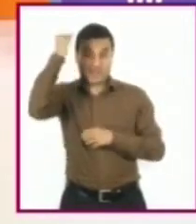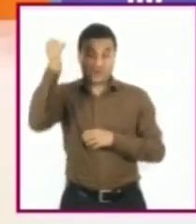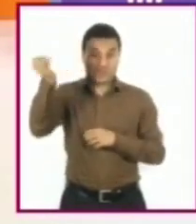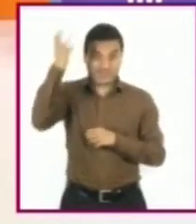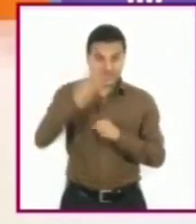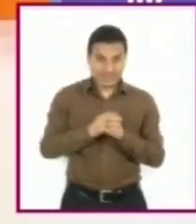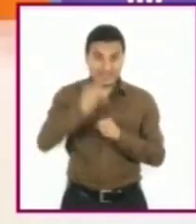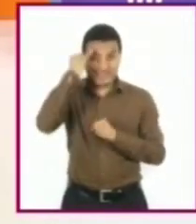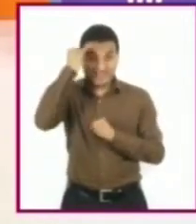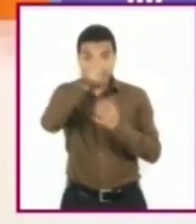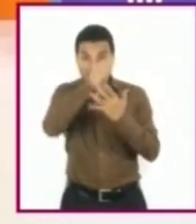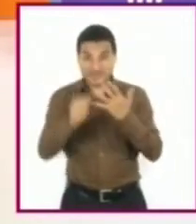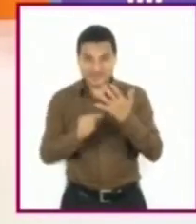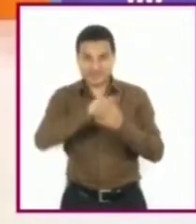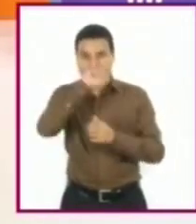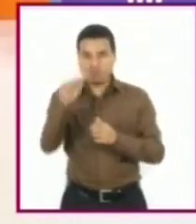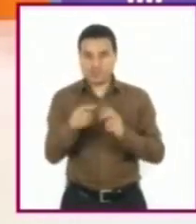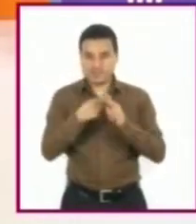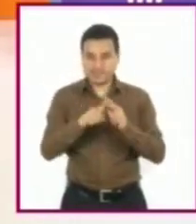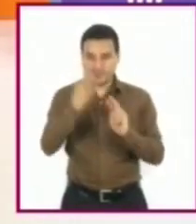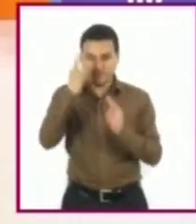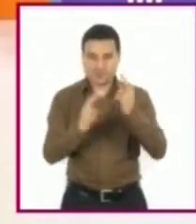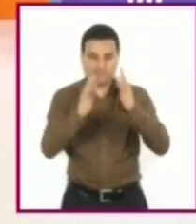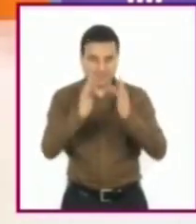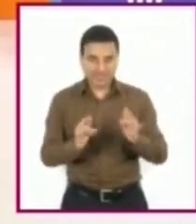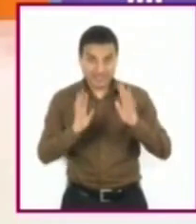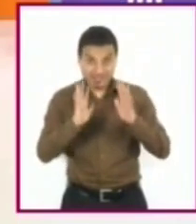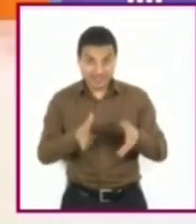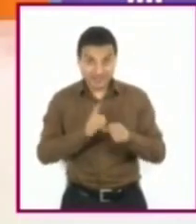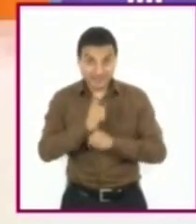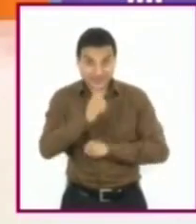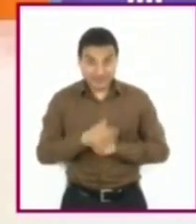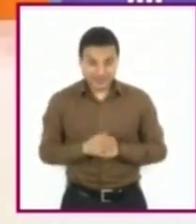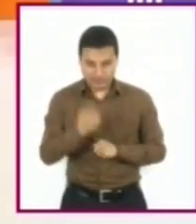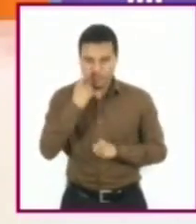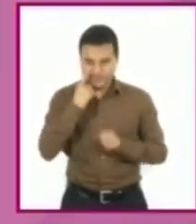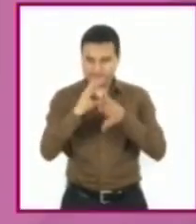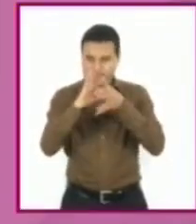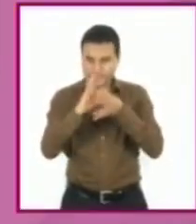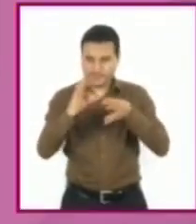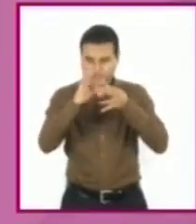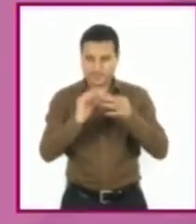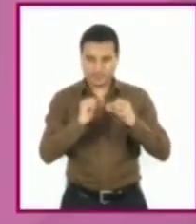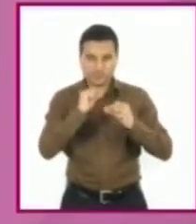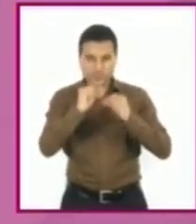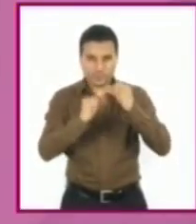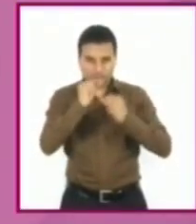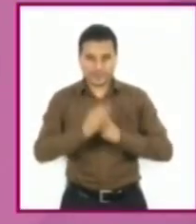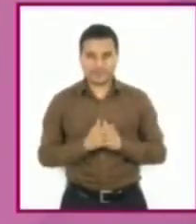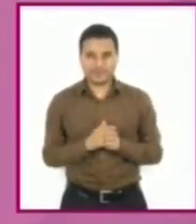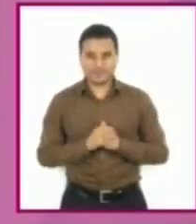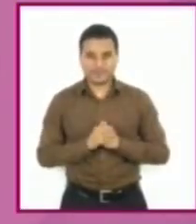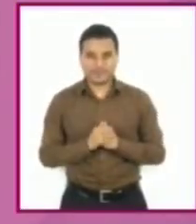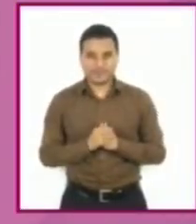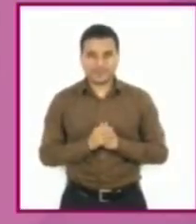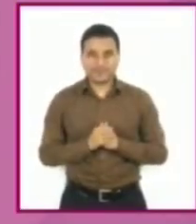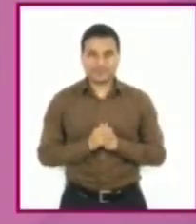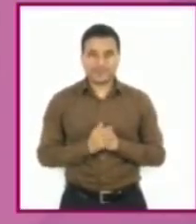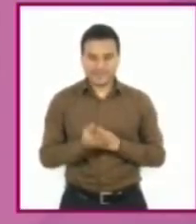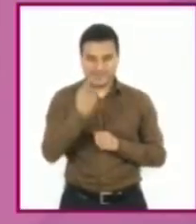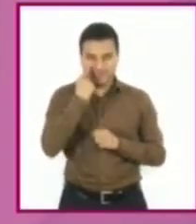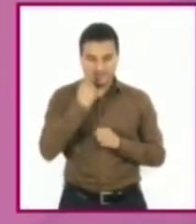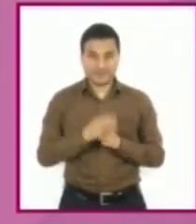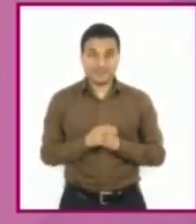la Revolución Francesa. Ahora bien, vamos paso a paso. De acuerdo. Identifiquemos